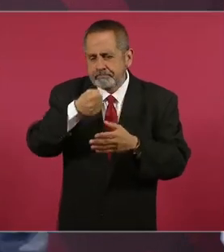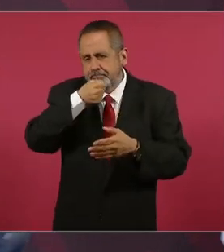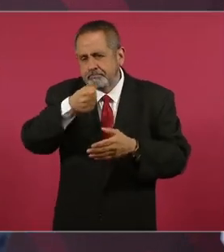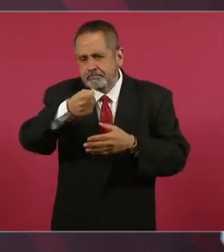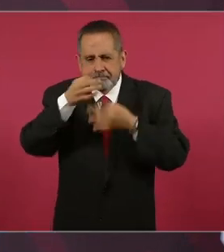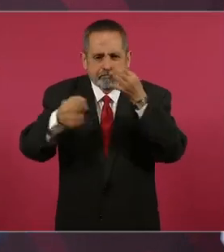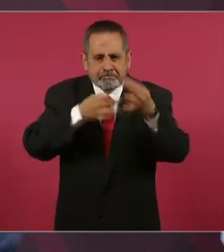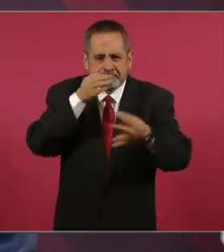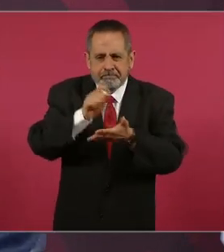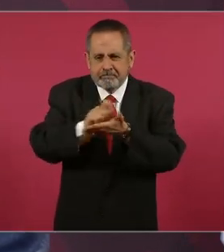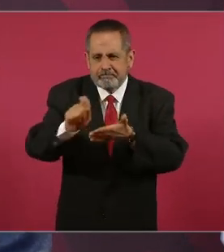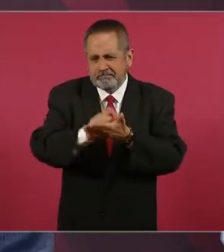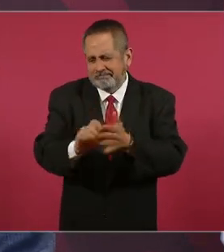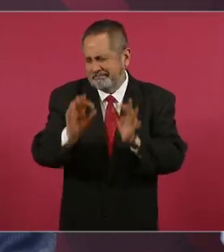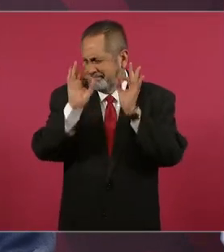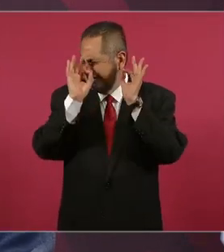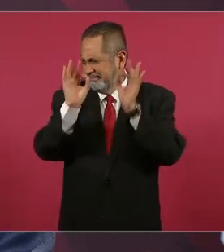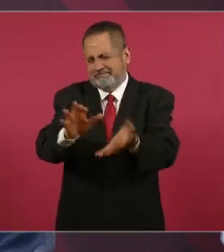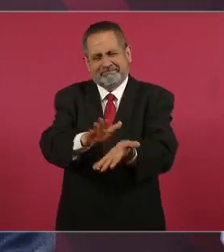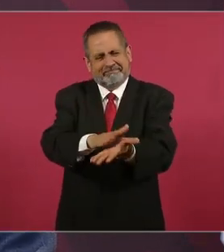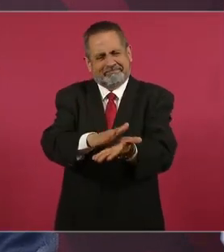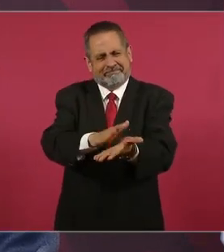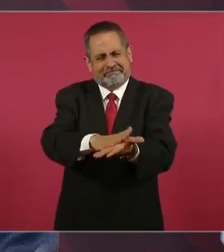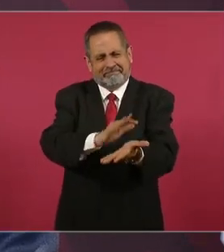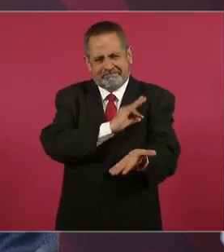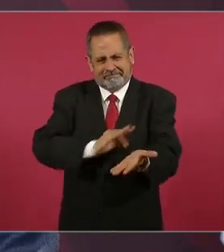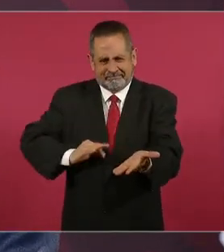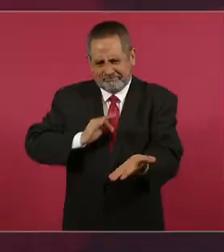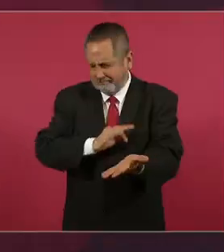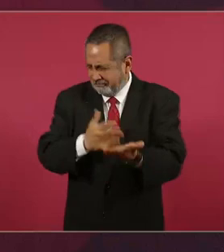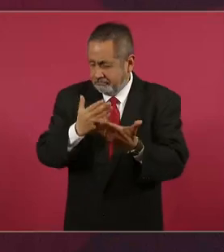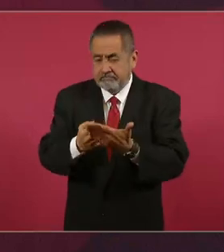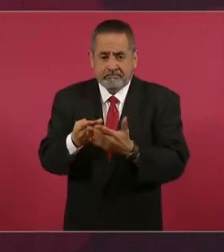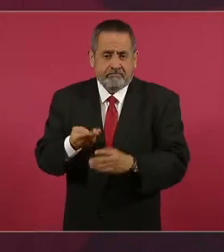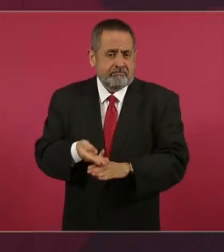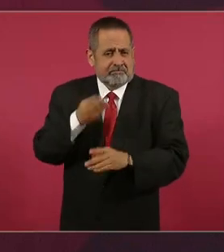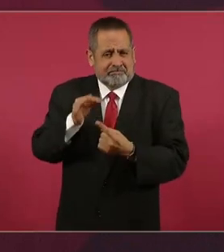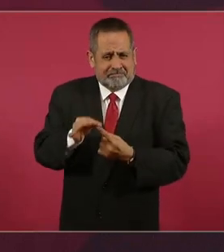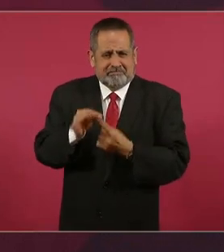que es un oficio muy importante, muy noble,